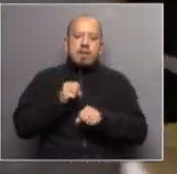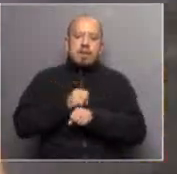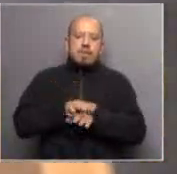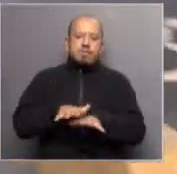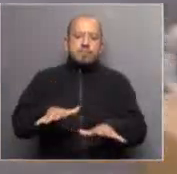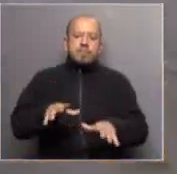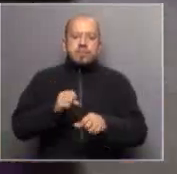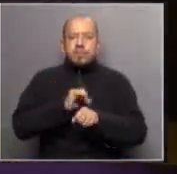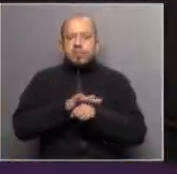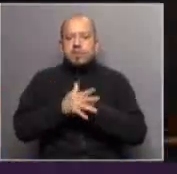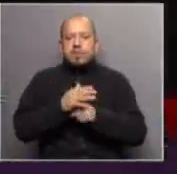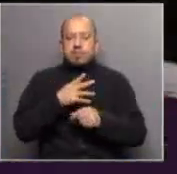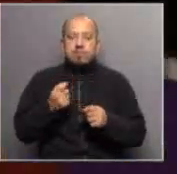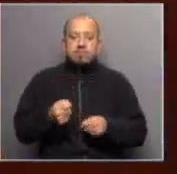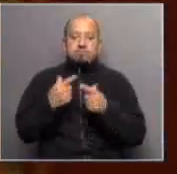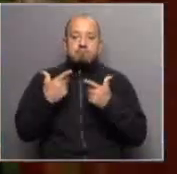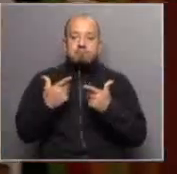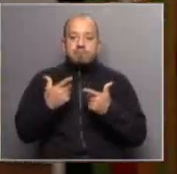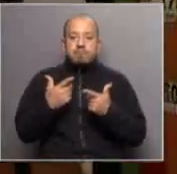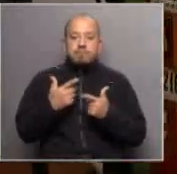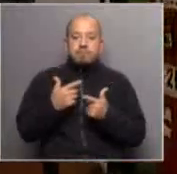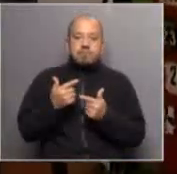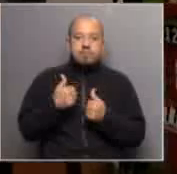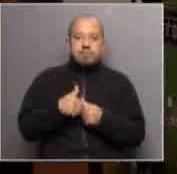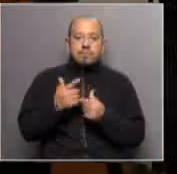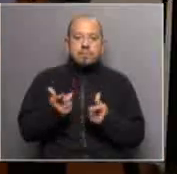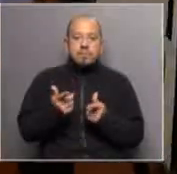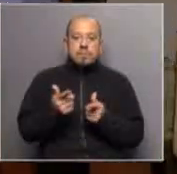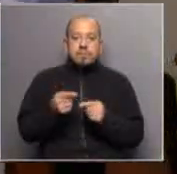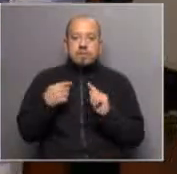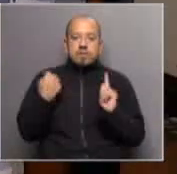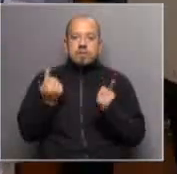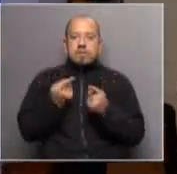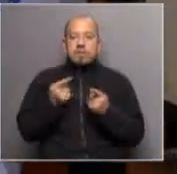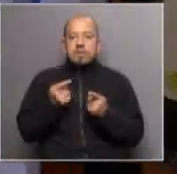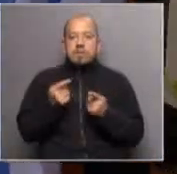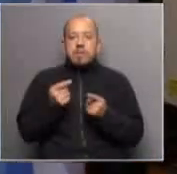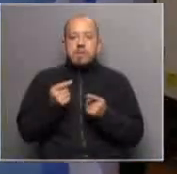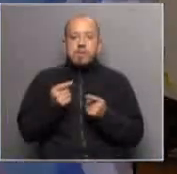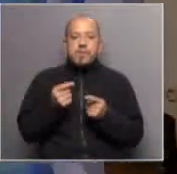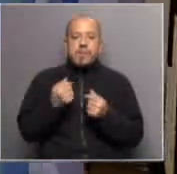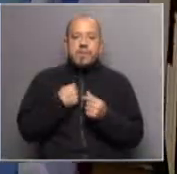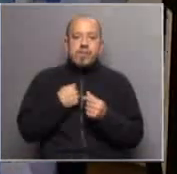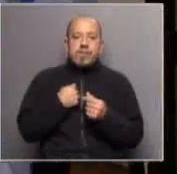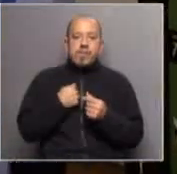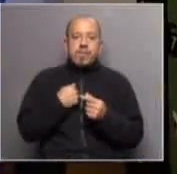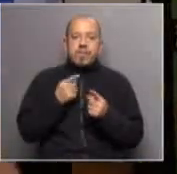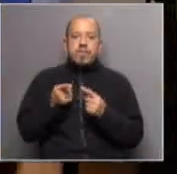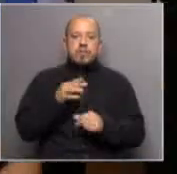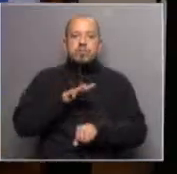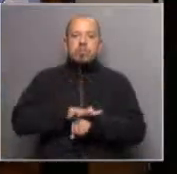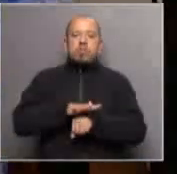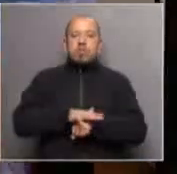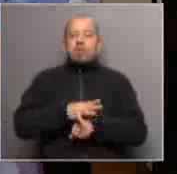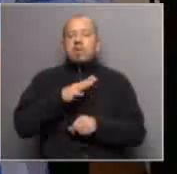pandemia fue una sorpresa, fue algo bastante inesperado para todos y para todas. Nosotros en su momento